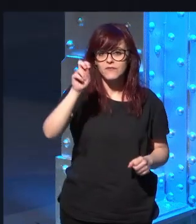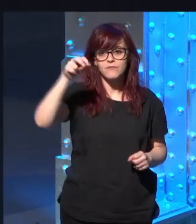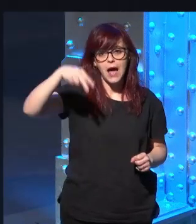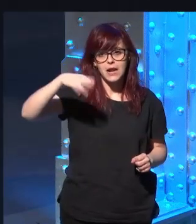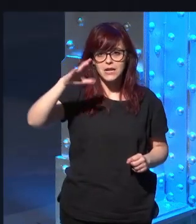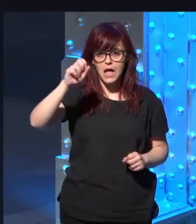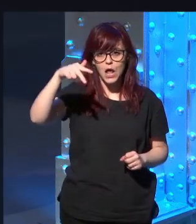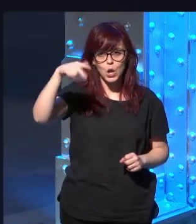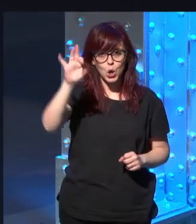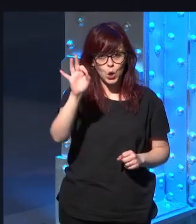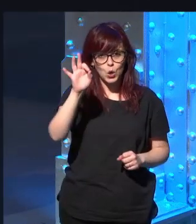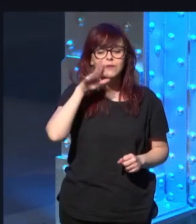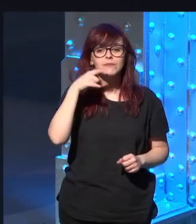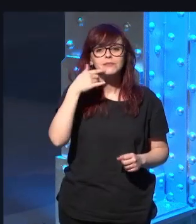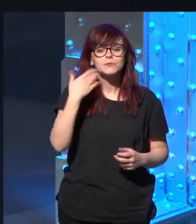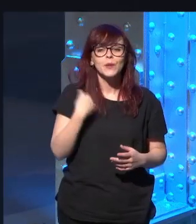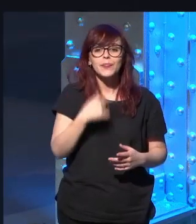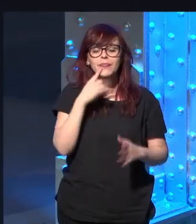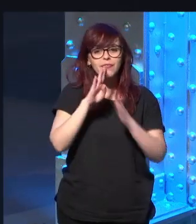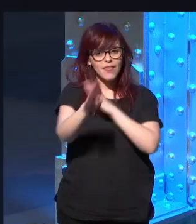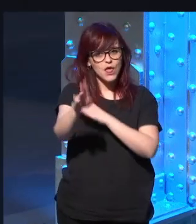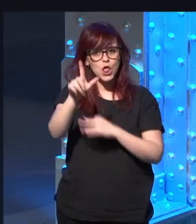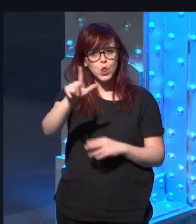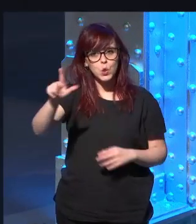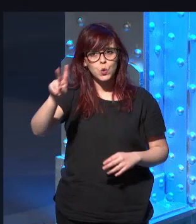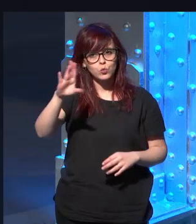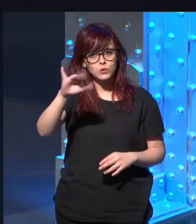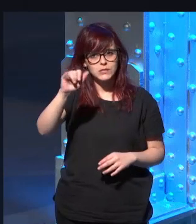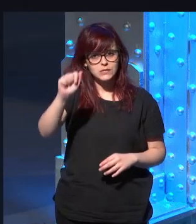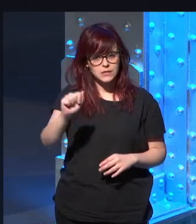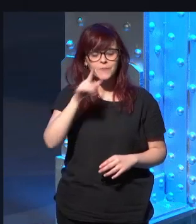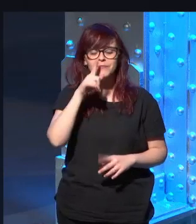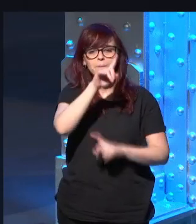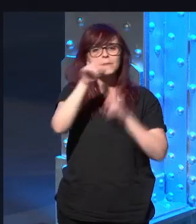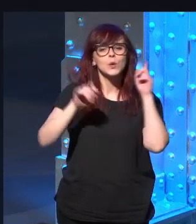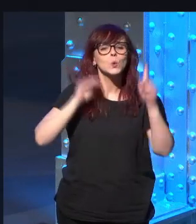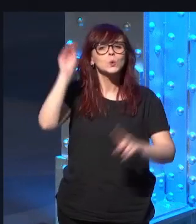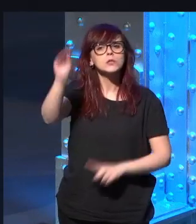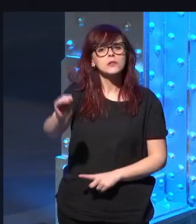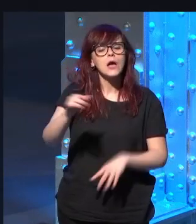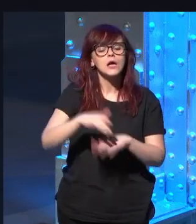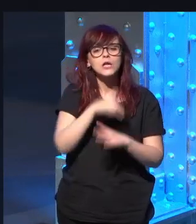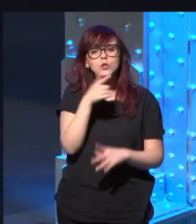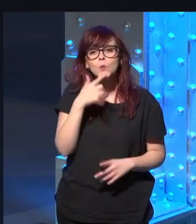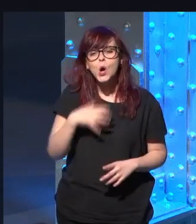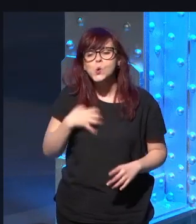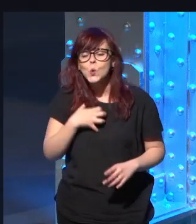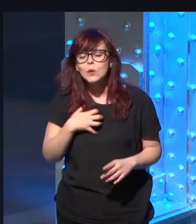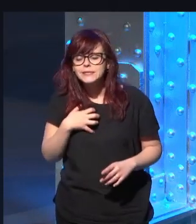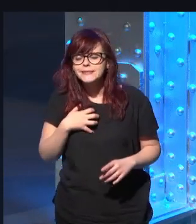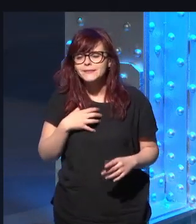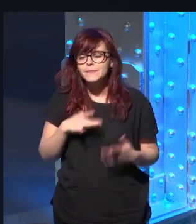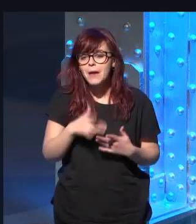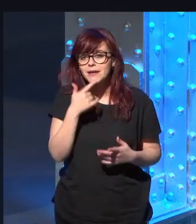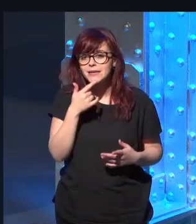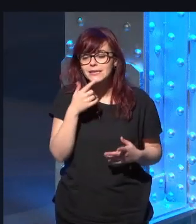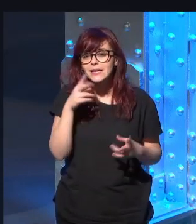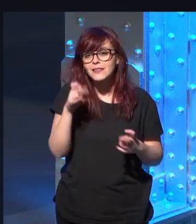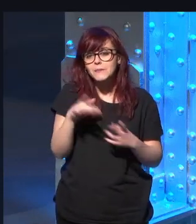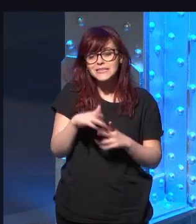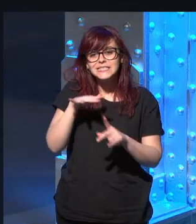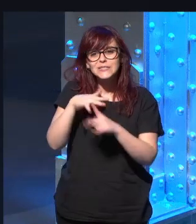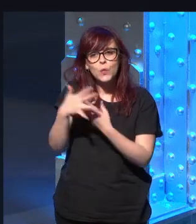este caso, Iván se dirige directamente a Yusia y te pregunta: ¿qué te cuesta más, ficcionar o mantener una